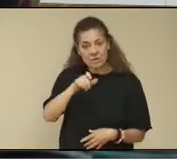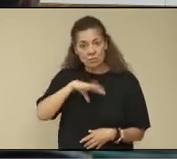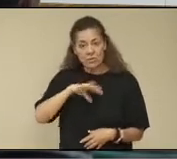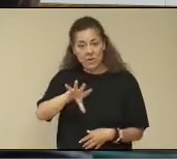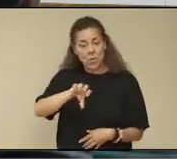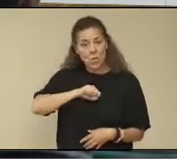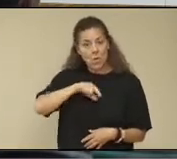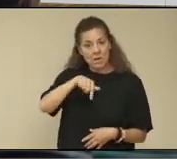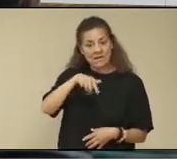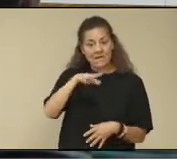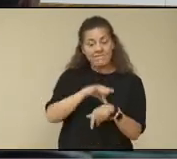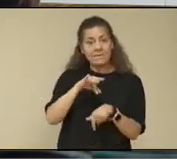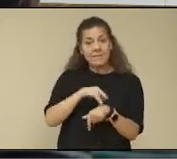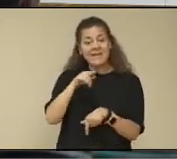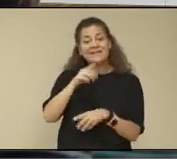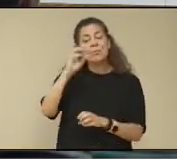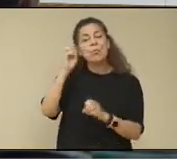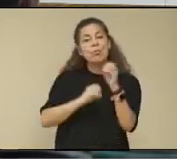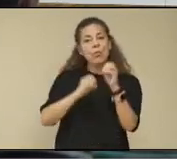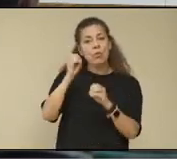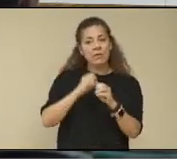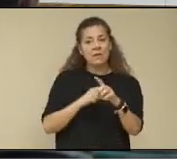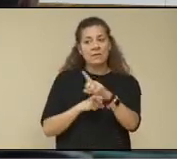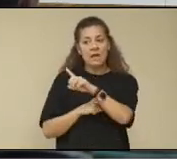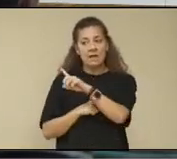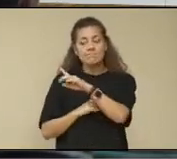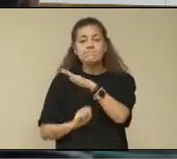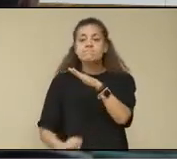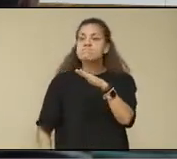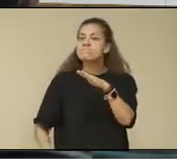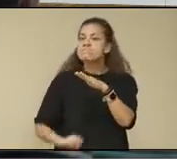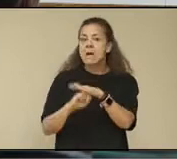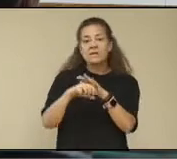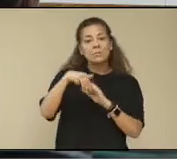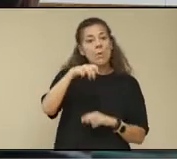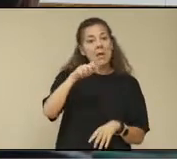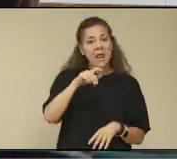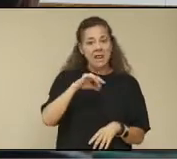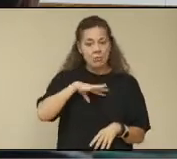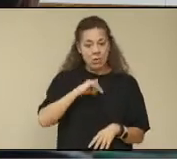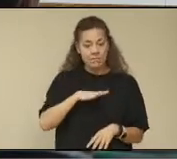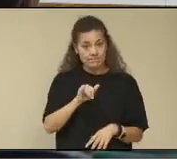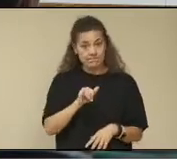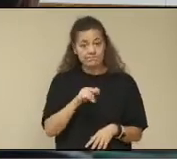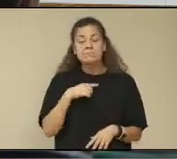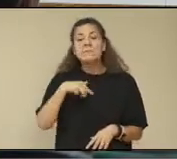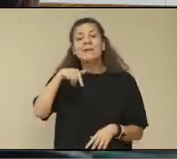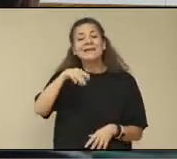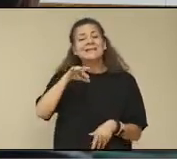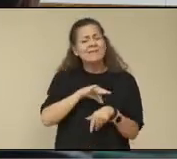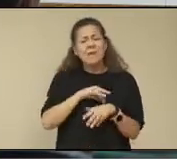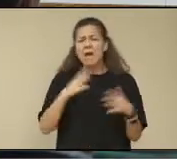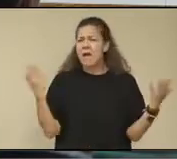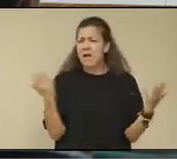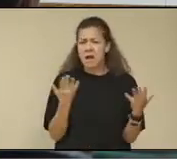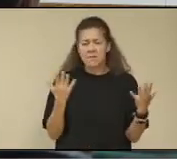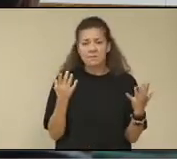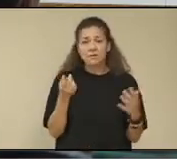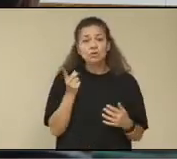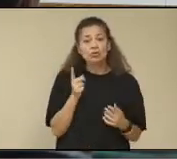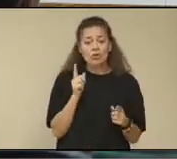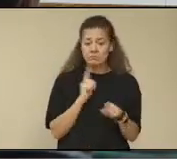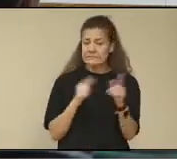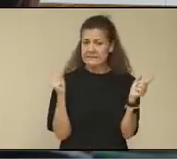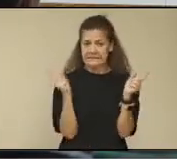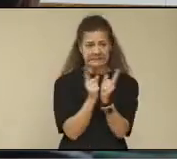contraer malaria y esto es el porcentaje del máximo de malaria que se puede tener, la malaria grave ocupa un periodo muy